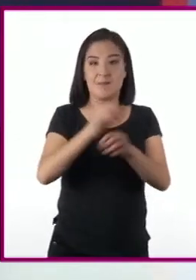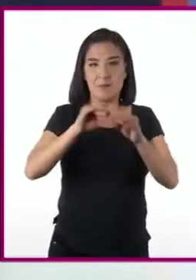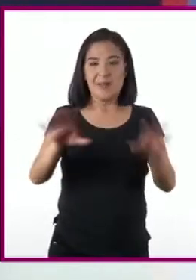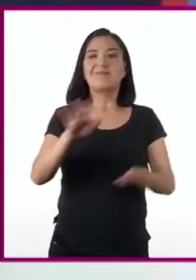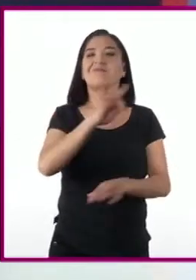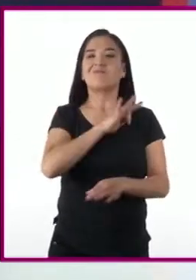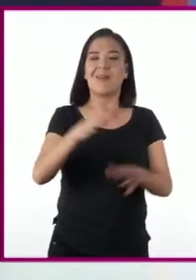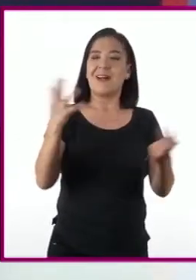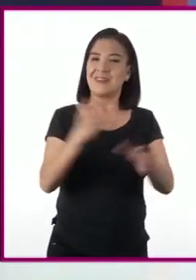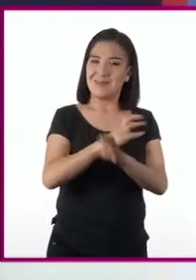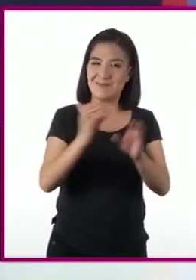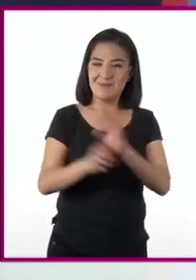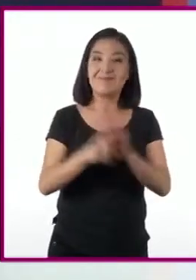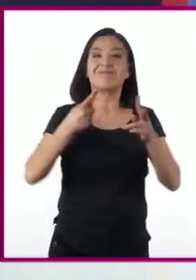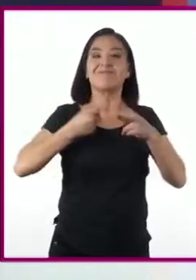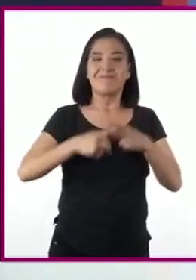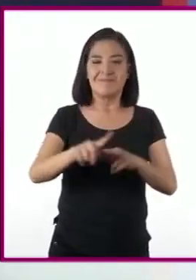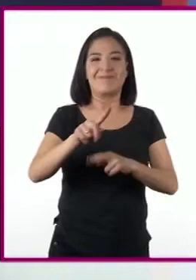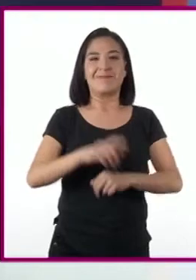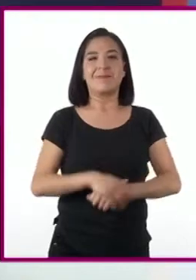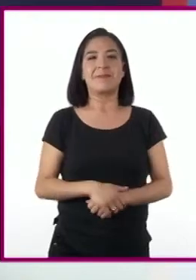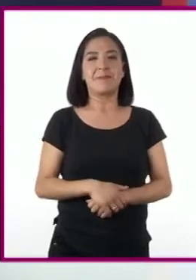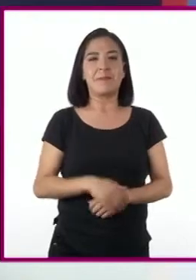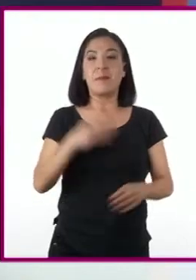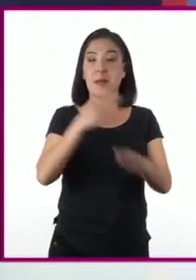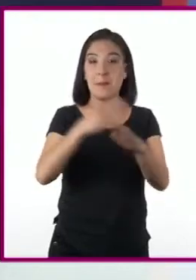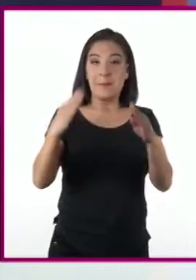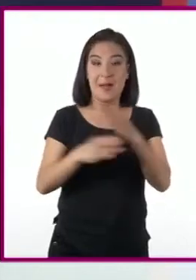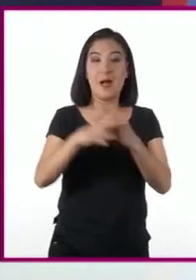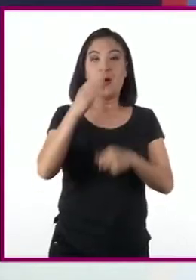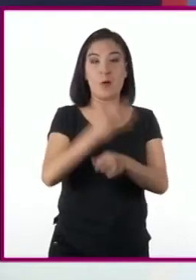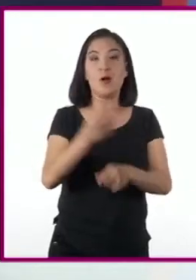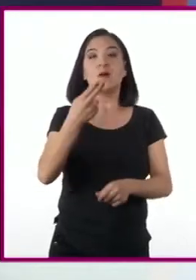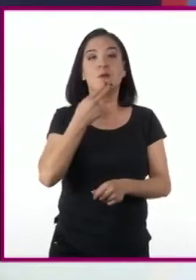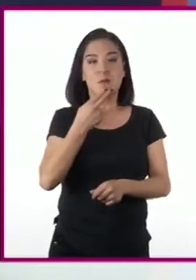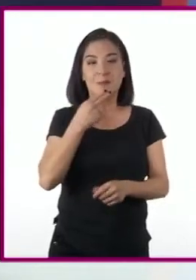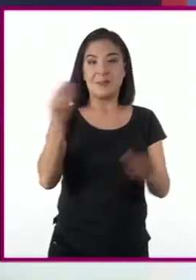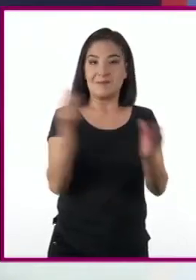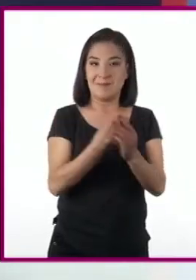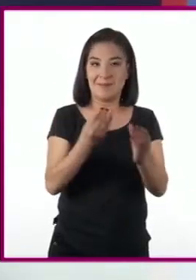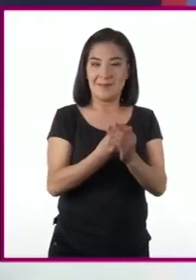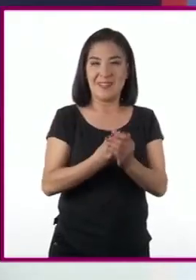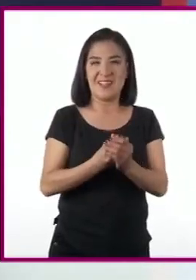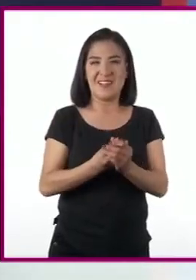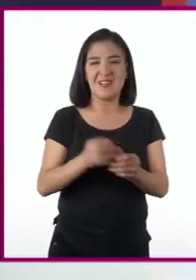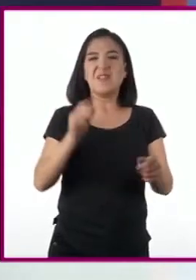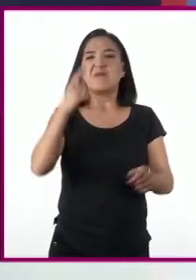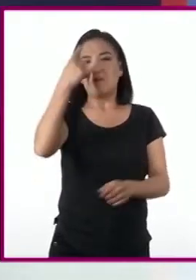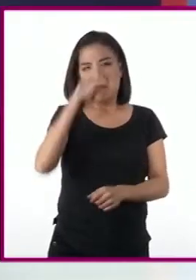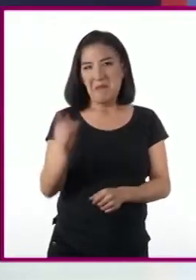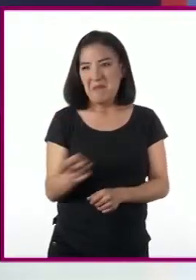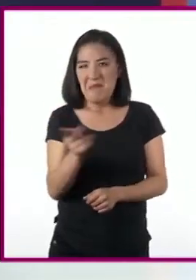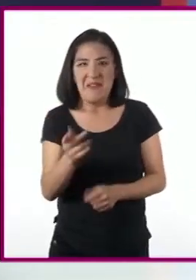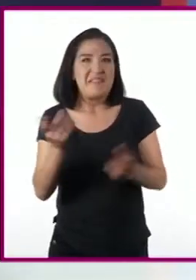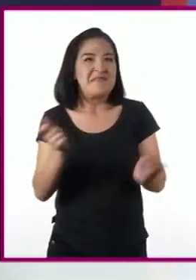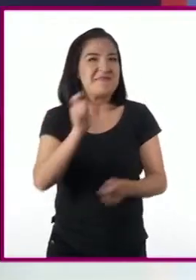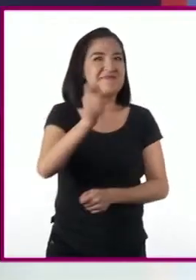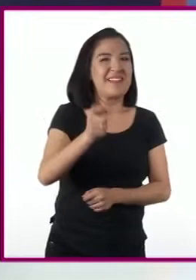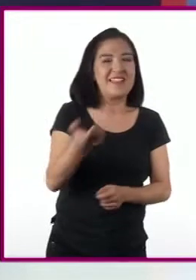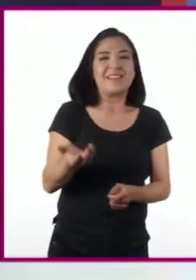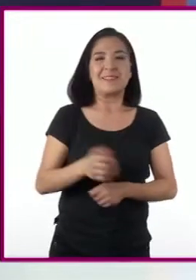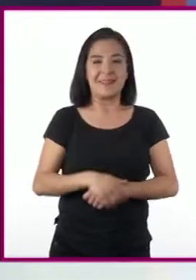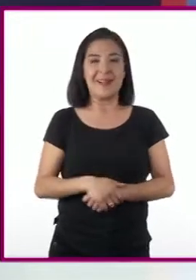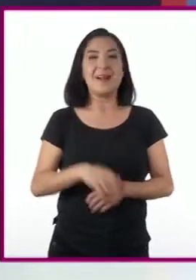poder. ¡Iniciamos! Los materiales que van a utilizar para la clase de Tones para los preguntones, elaboración